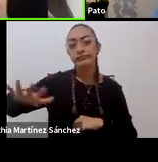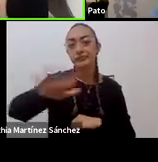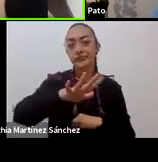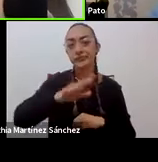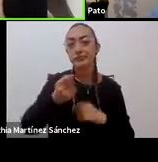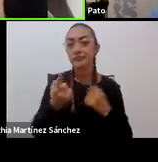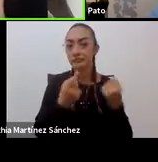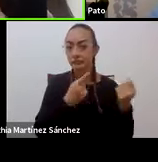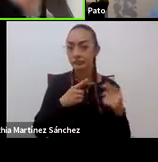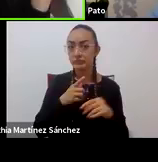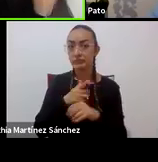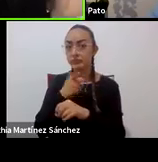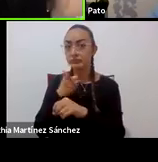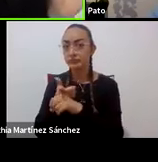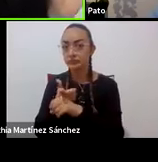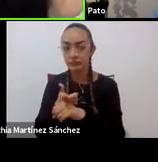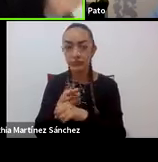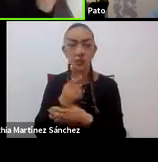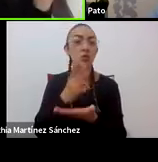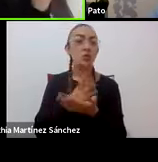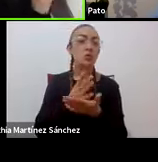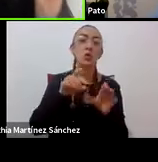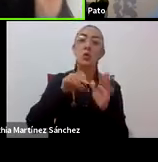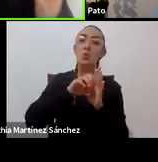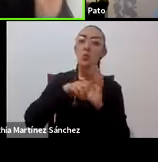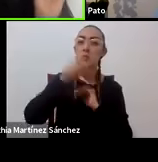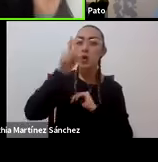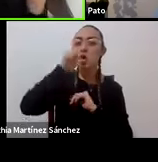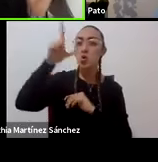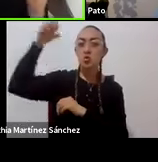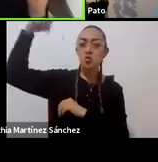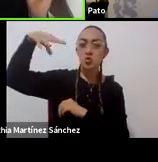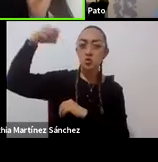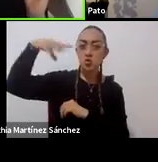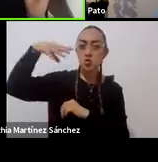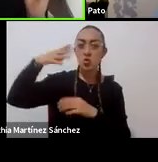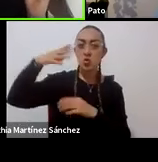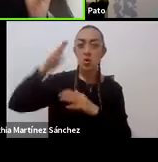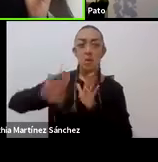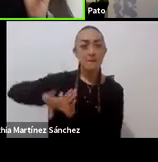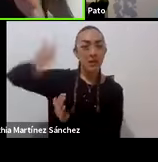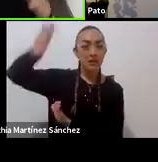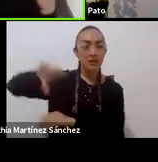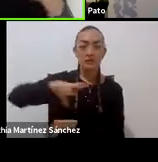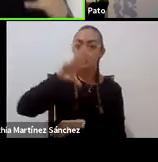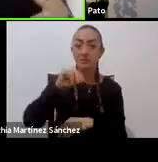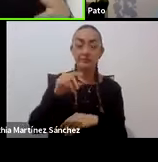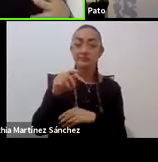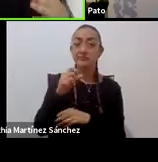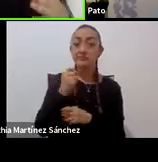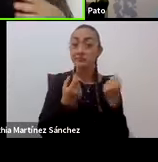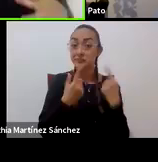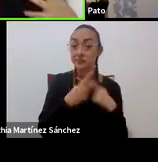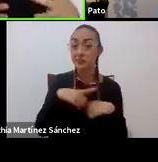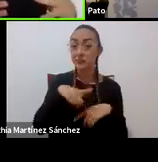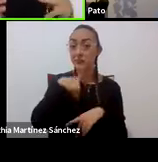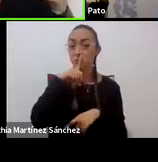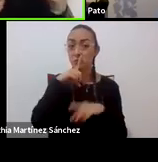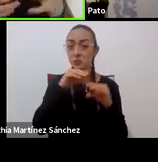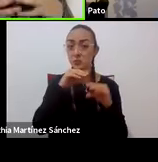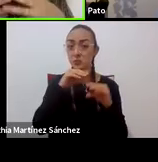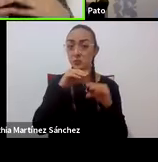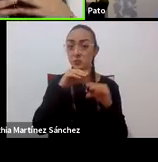nada más la lámpara y la pared. Hay silencios muy específicos que el espacio público y el espacio también